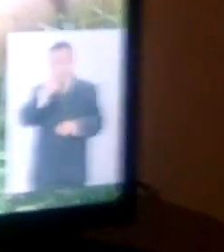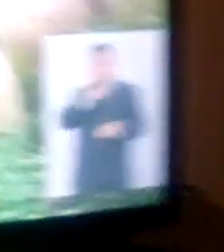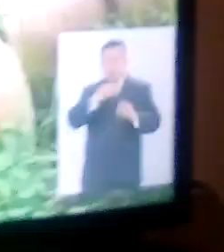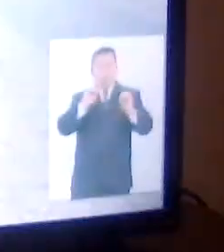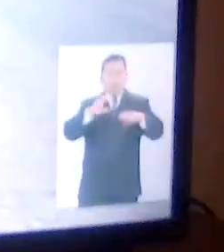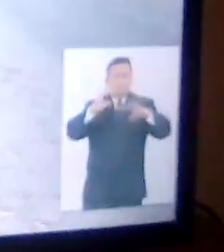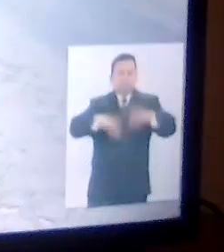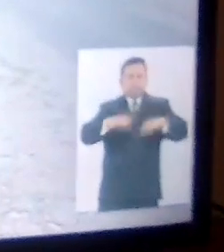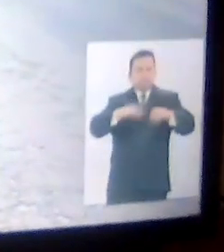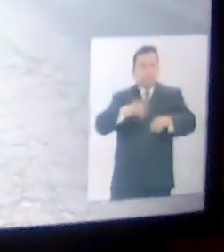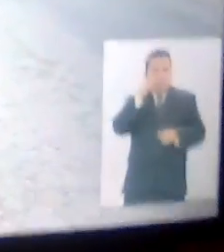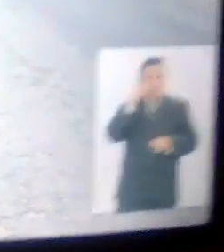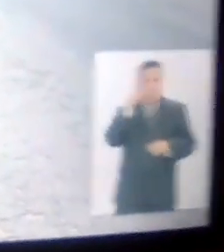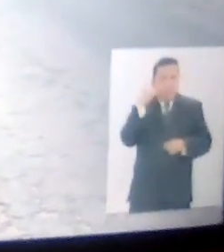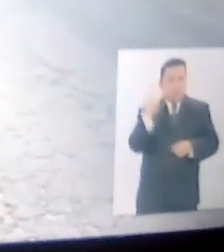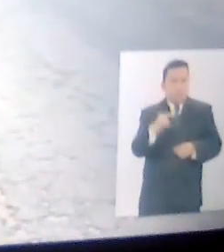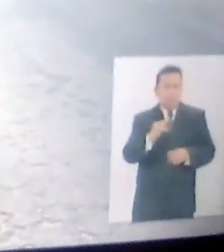lloviendo.